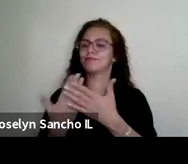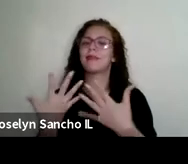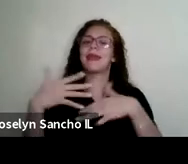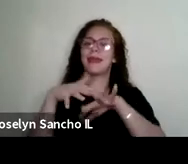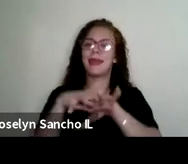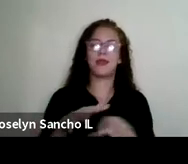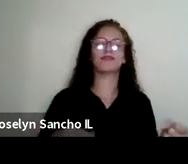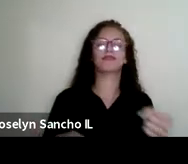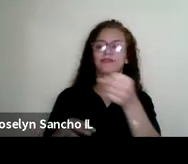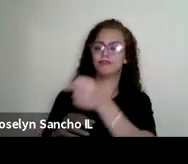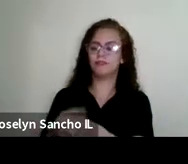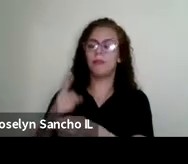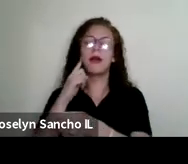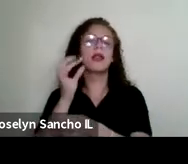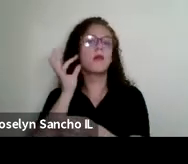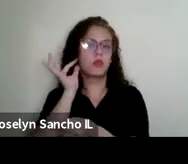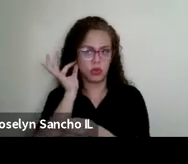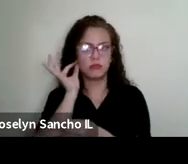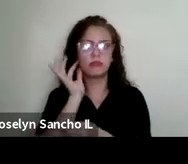inclusivos y son